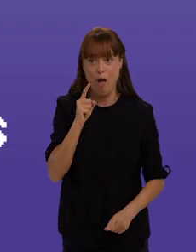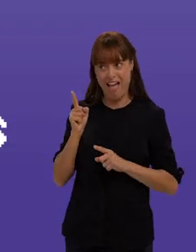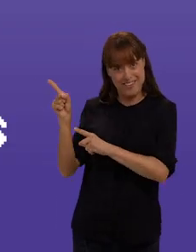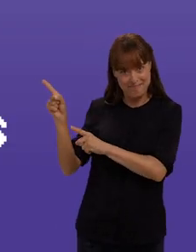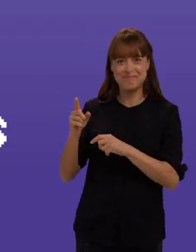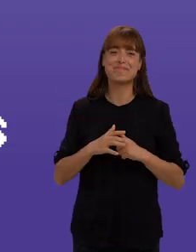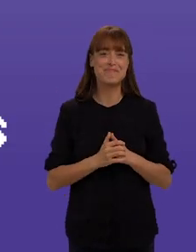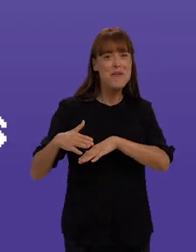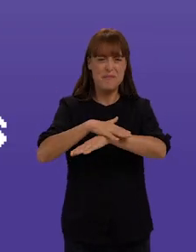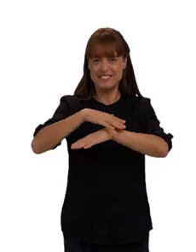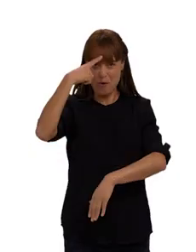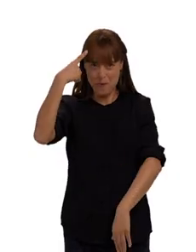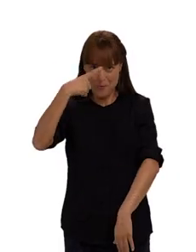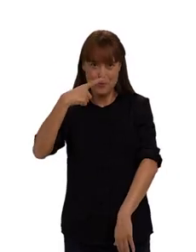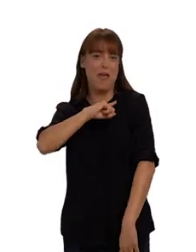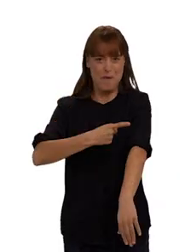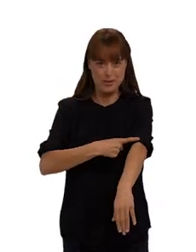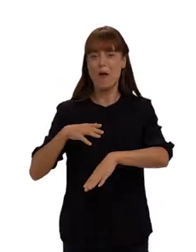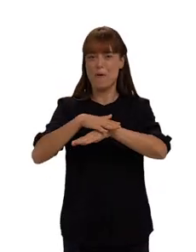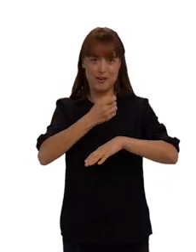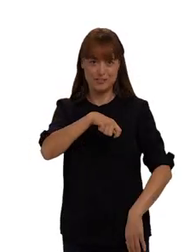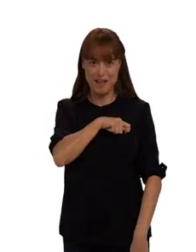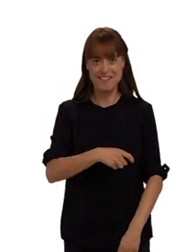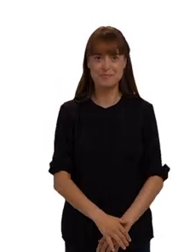BoculturaJove.gov.es Ministerio de Cultura. Gobierno de España.